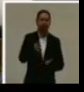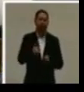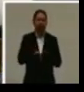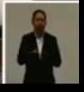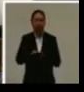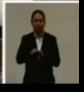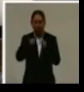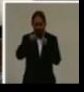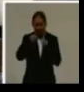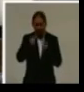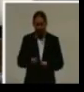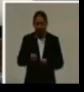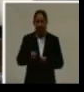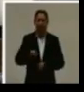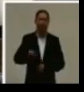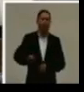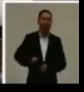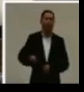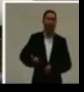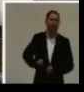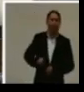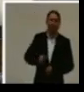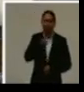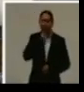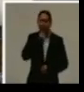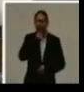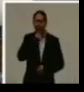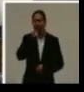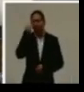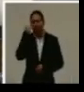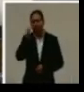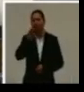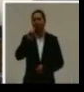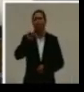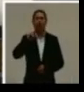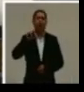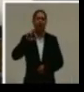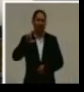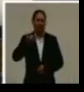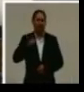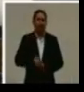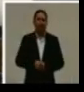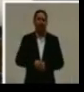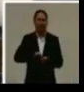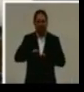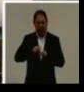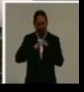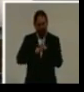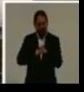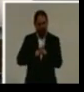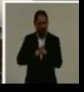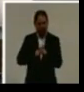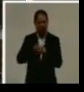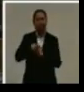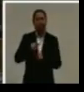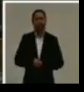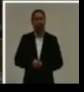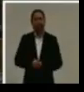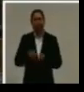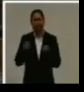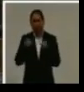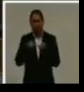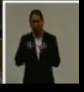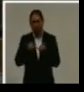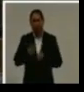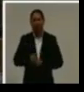se garantice el interés superior del niño en el caso de Bochil, y seguiremos trabajando para tal efecto. También estoy